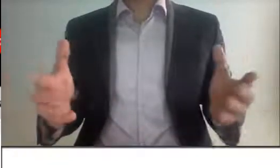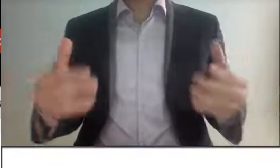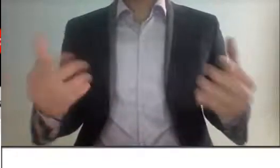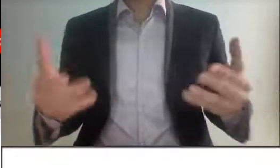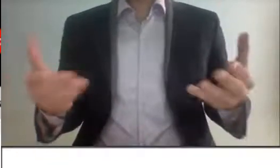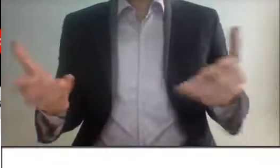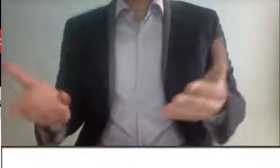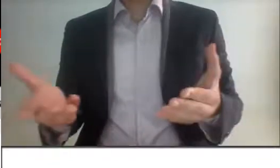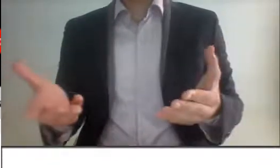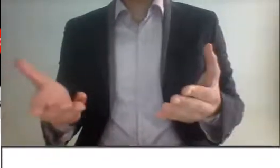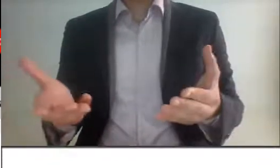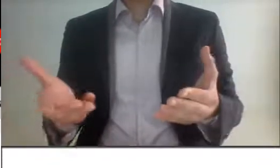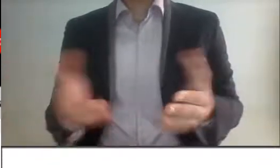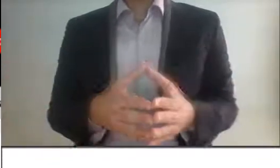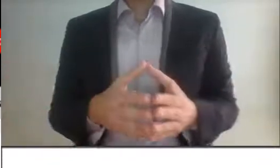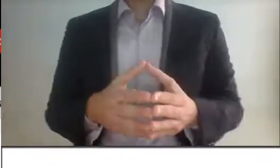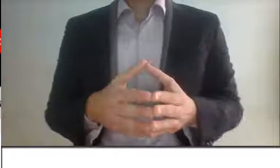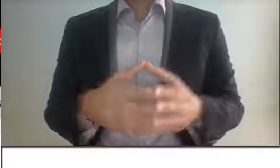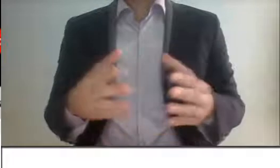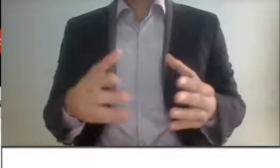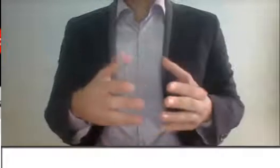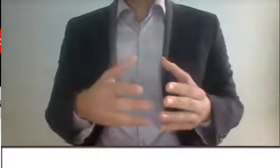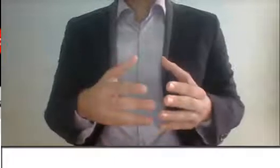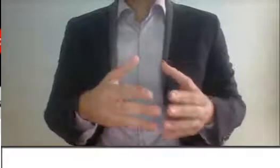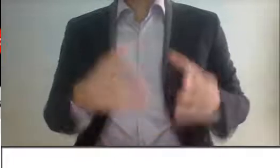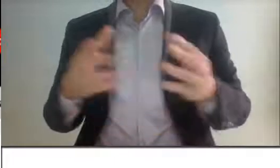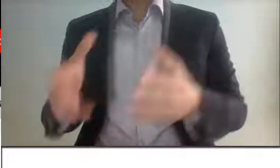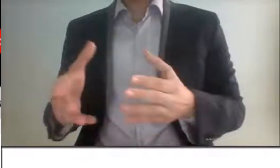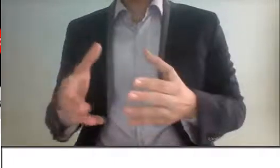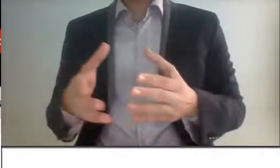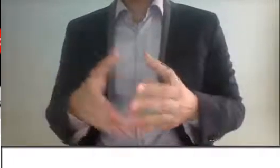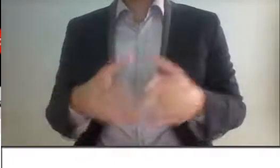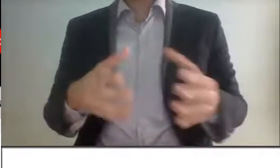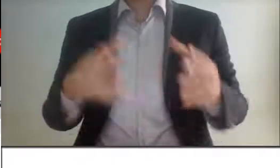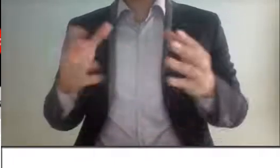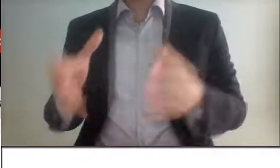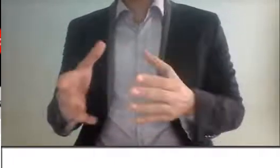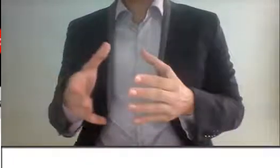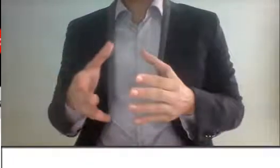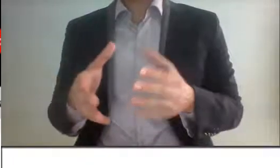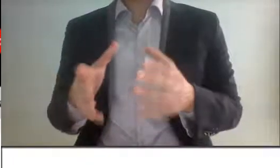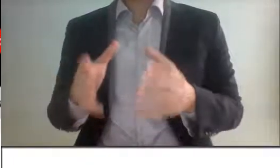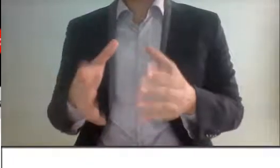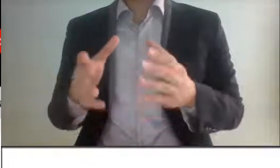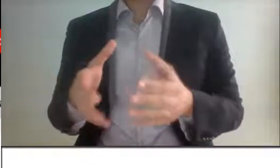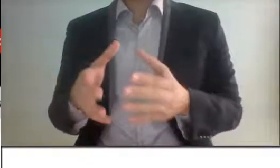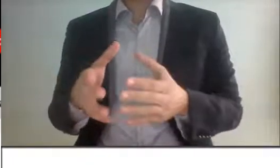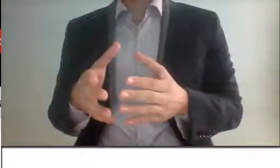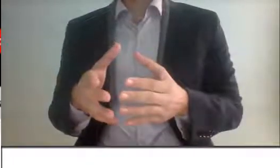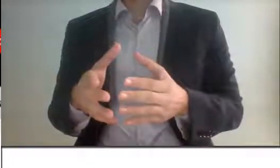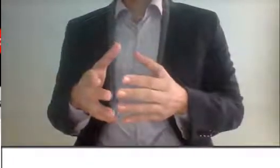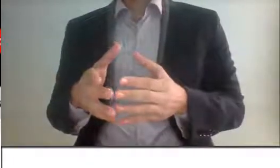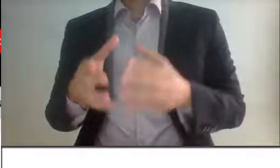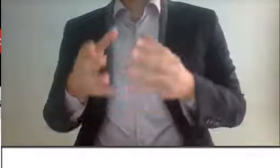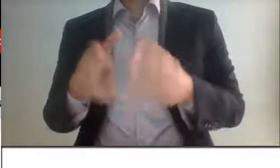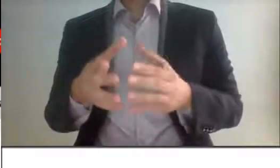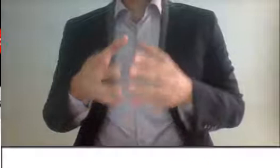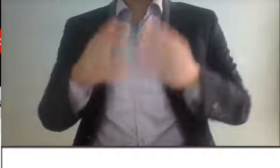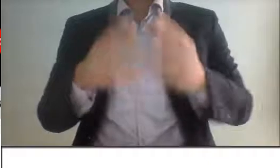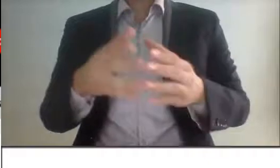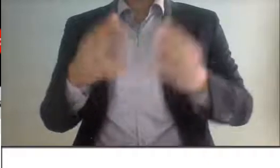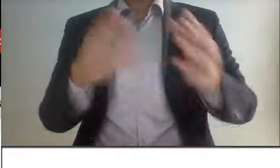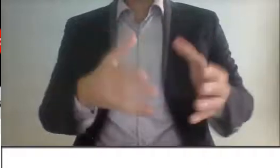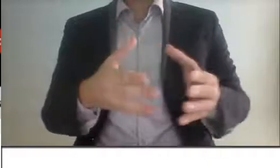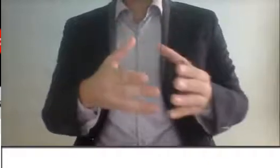corrupción que se terminaron engendrando durante el periodo de Peña Nieto, durante el periodo de Calderón, ese mismo que ahora quiere volver para seguir